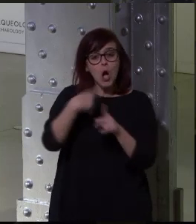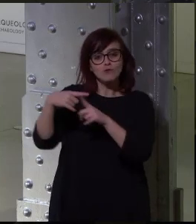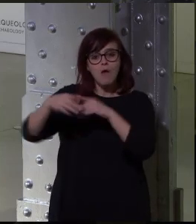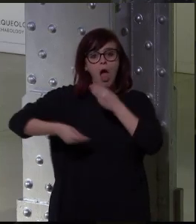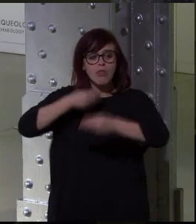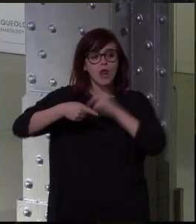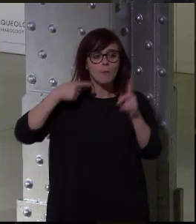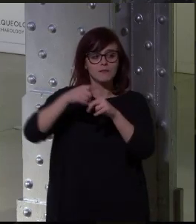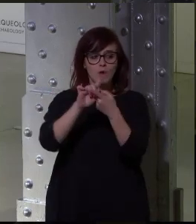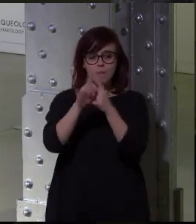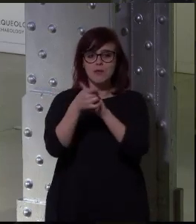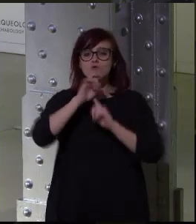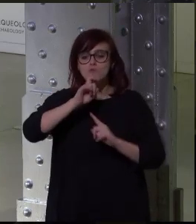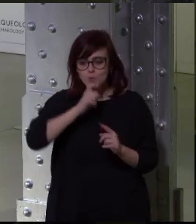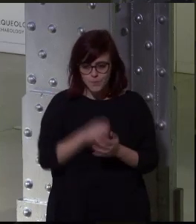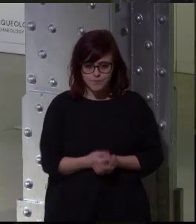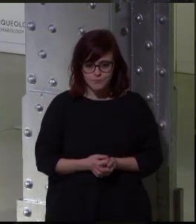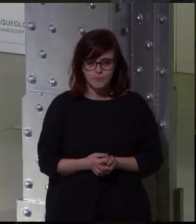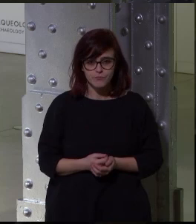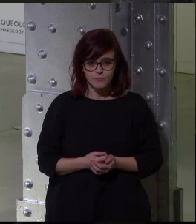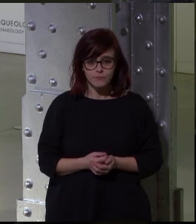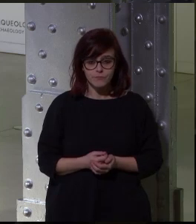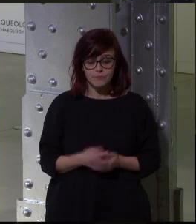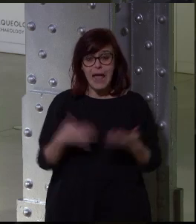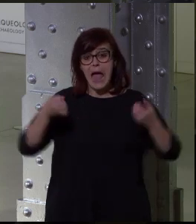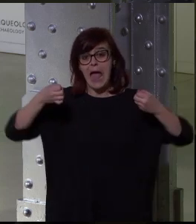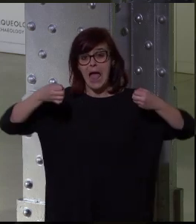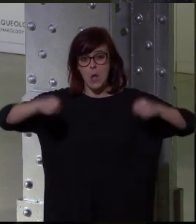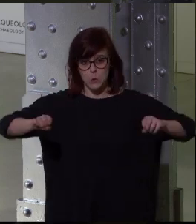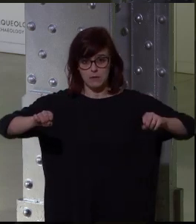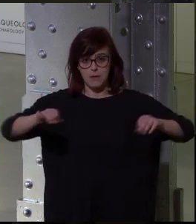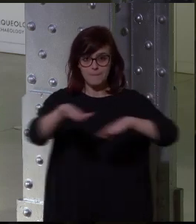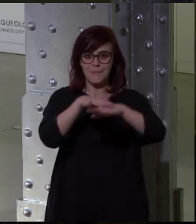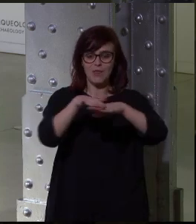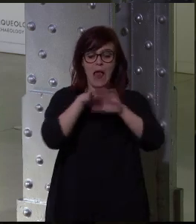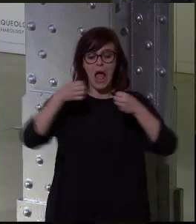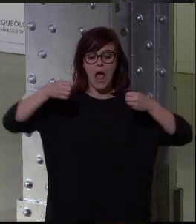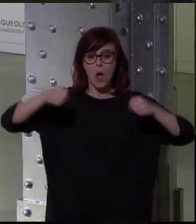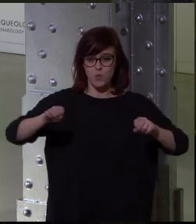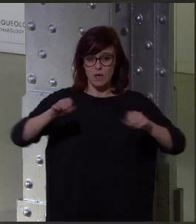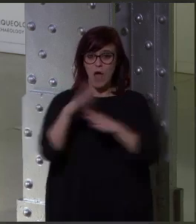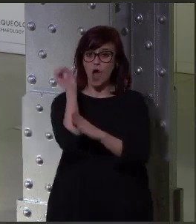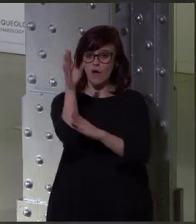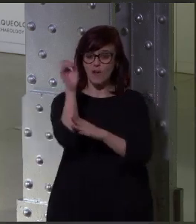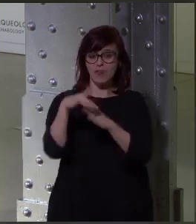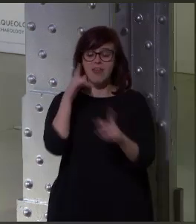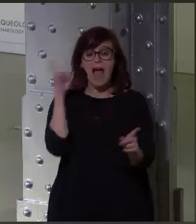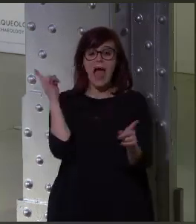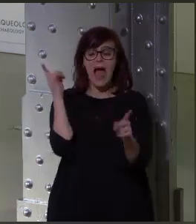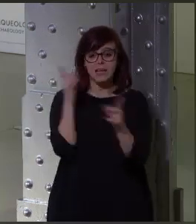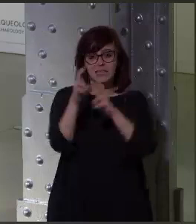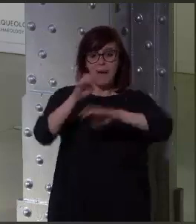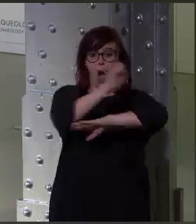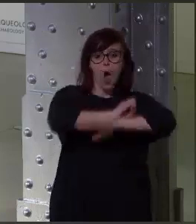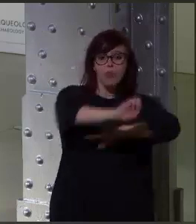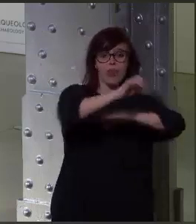podemos hacer para cambiarlo. Bueno, aunque esta sea una conferencia, el título es Océanos en